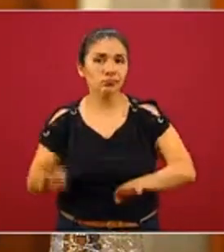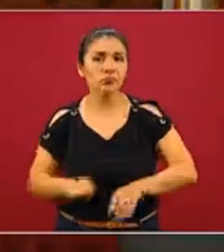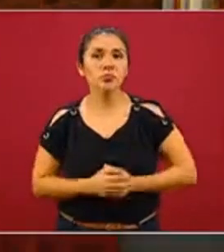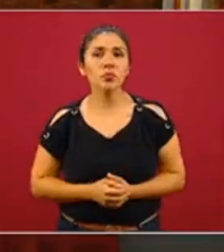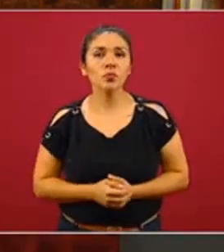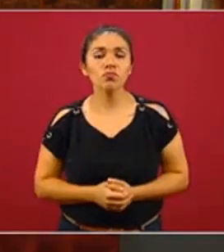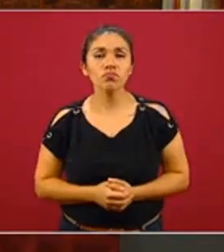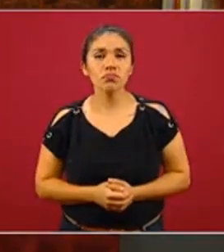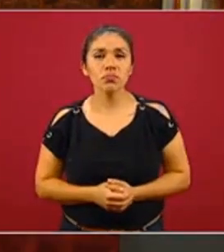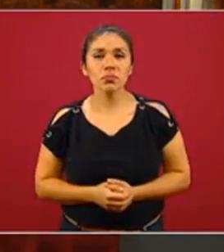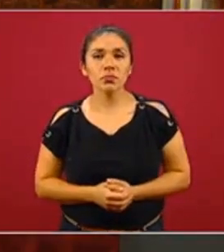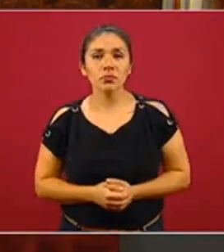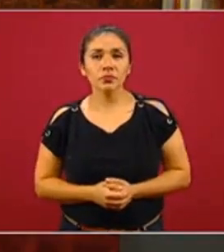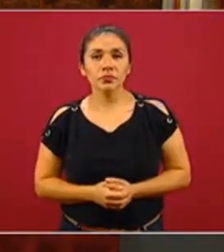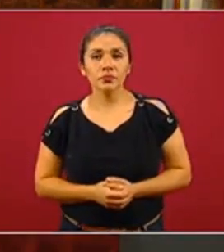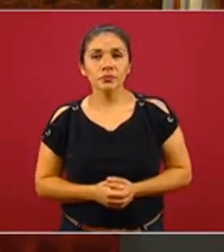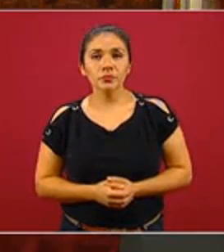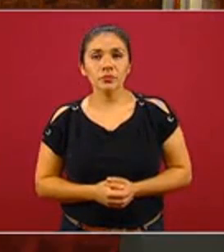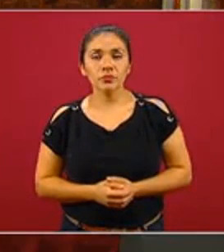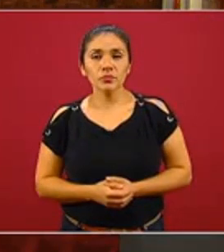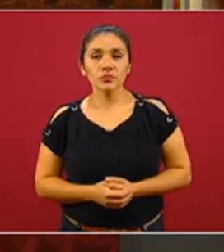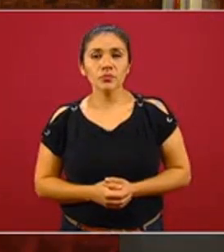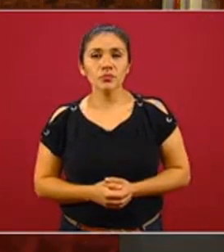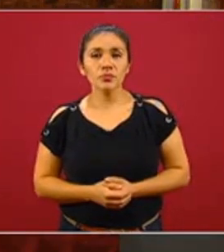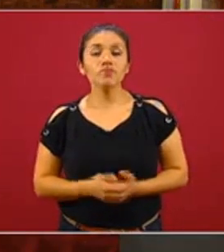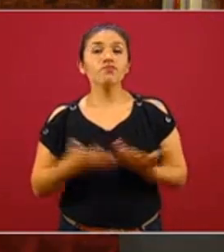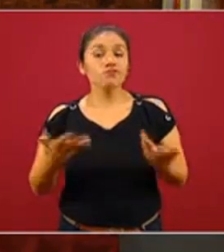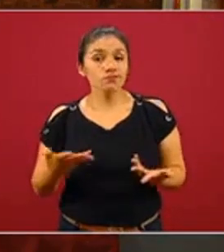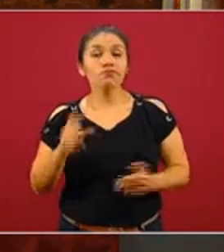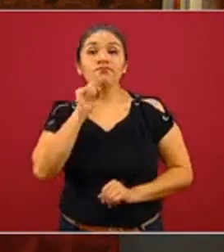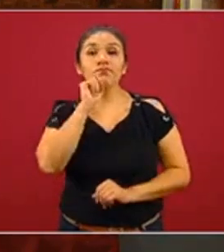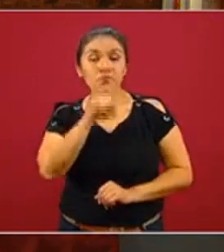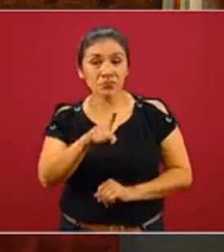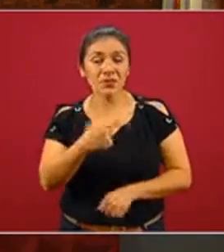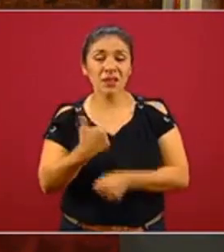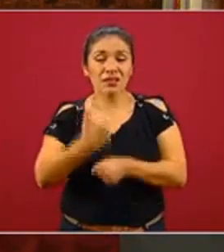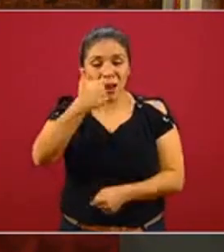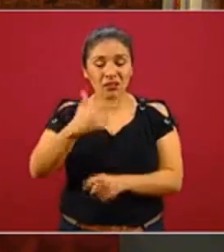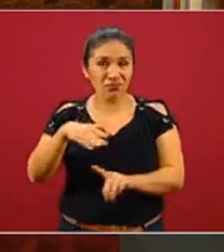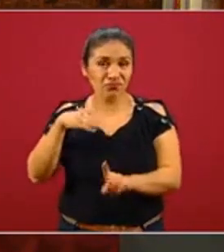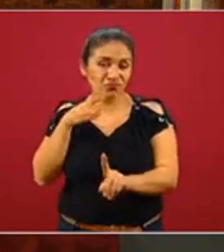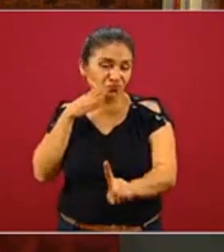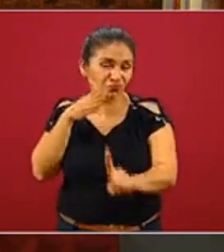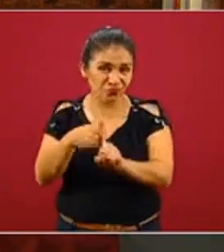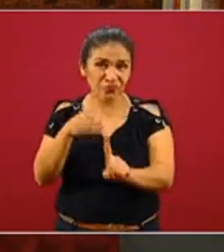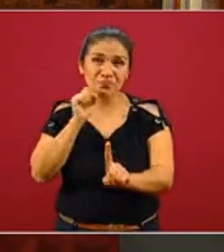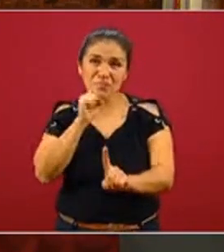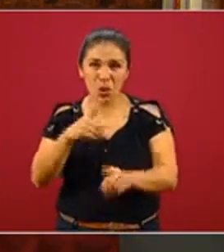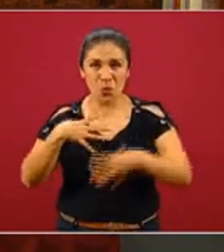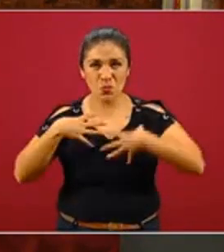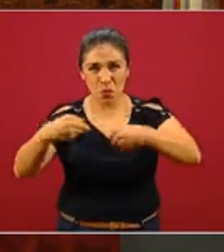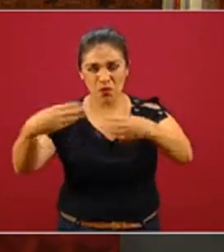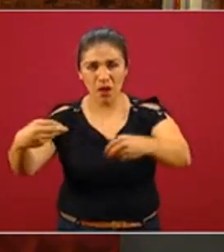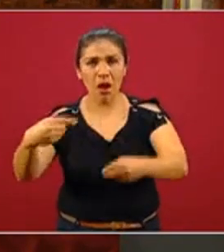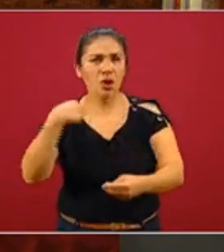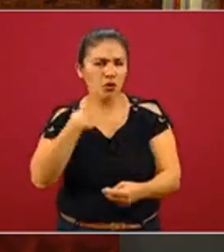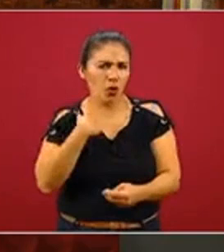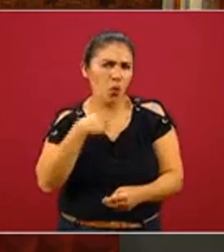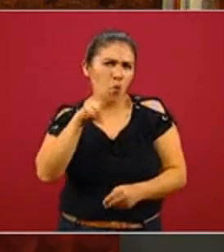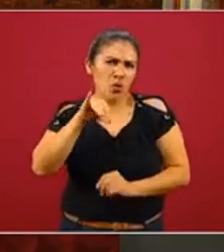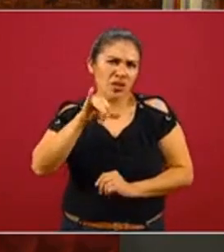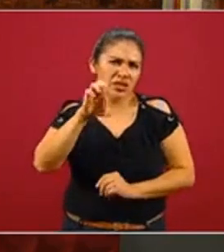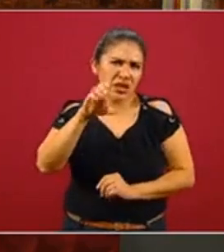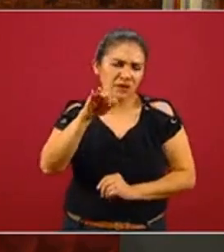próxima, por favor. Además de las afectaciones directas por contagio, desde UNICEF identificamos